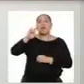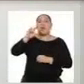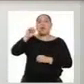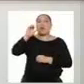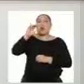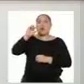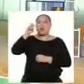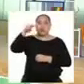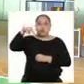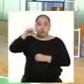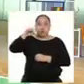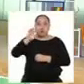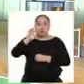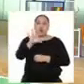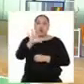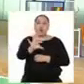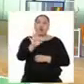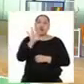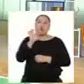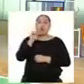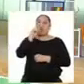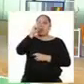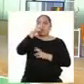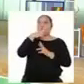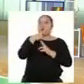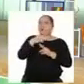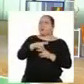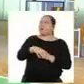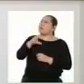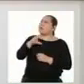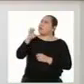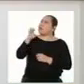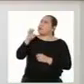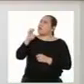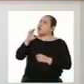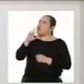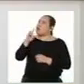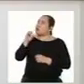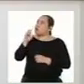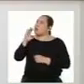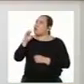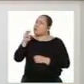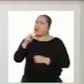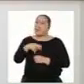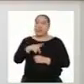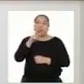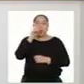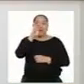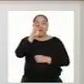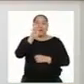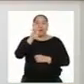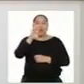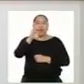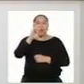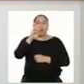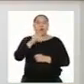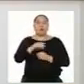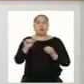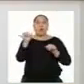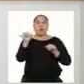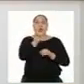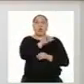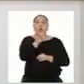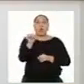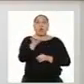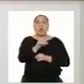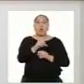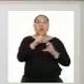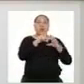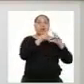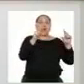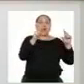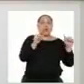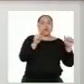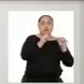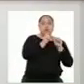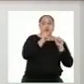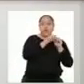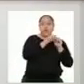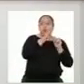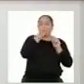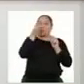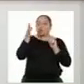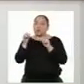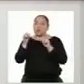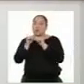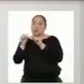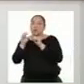lleven a una respuesta. ¡Ecuaciones! Una ecuación es la igualdad entre dos expresiones algebraicas que